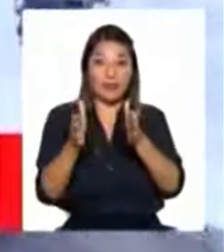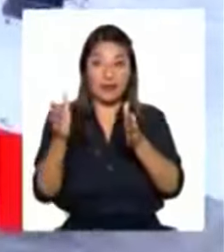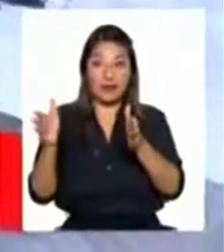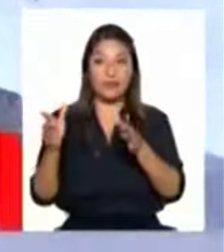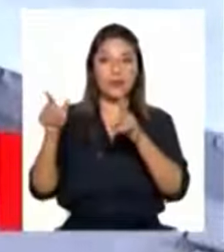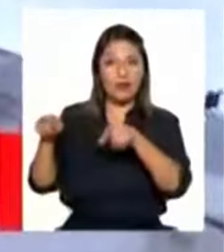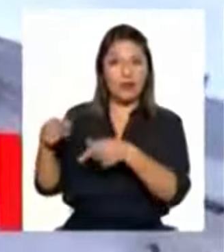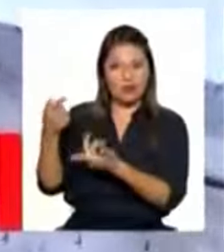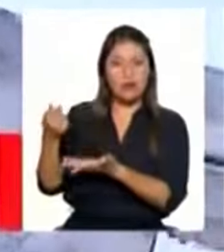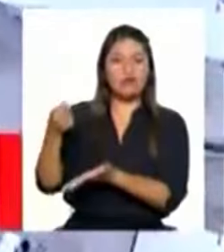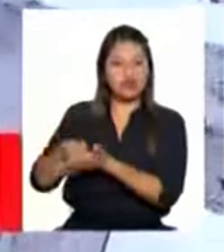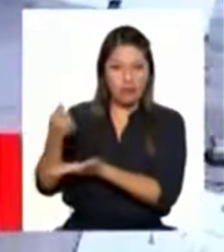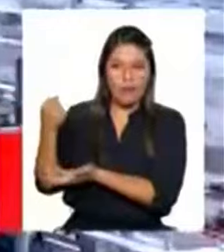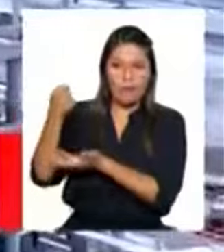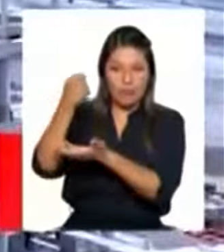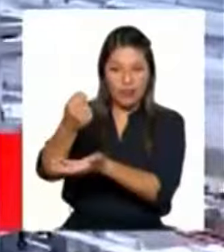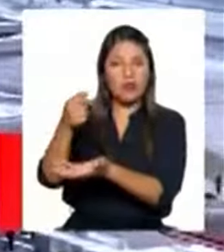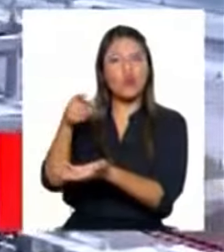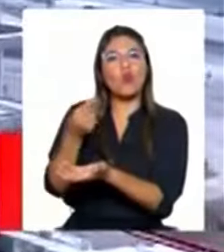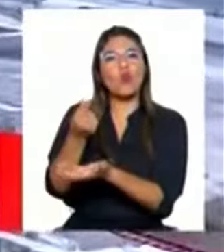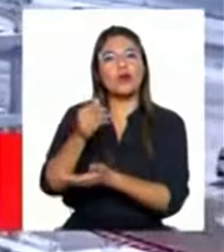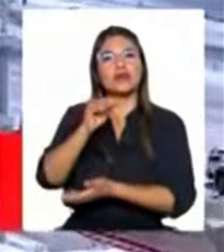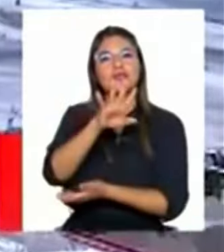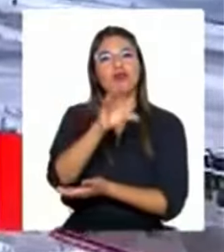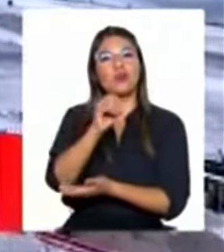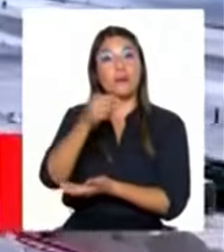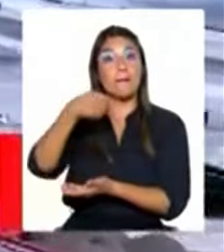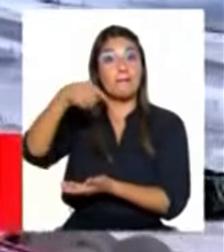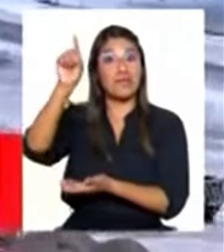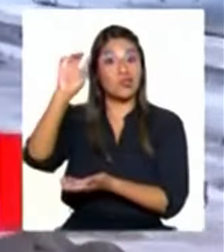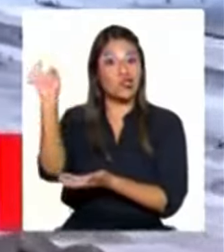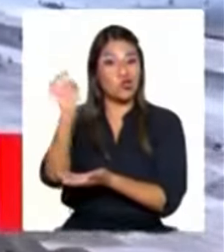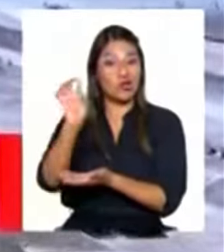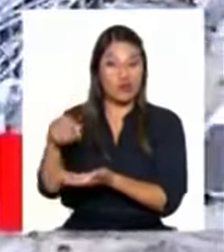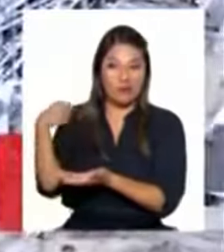con capital peruano, el cual asciende a 50 millones de dólares de inversión.